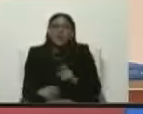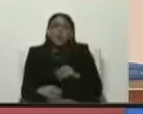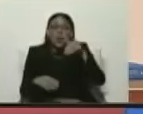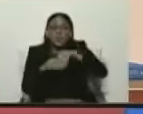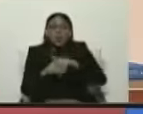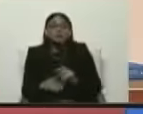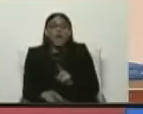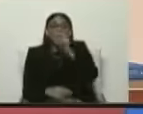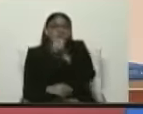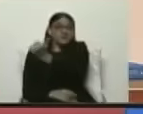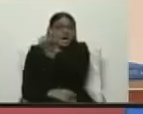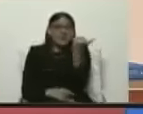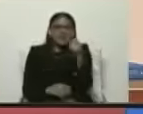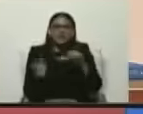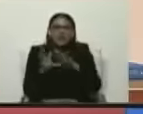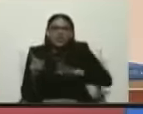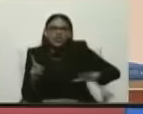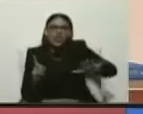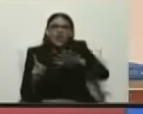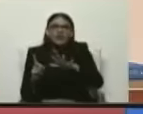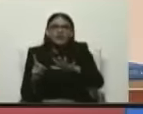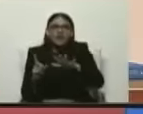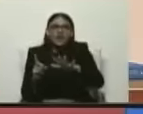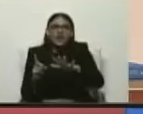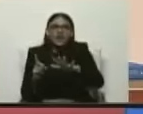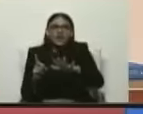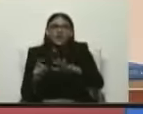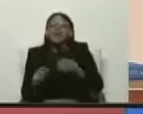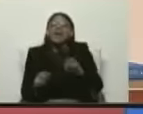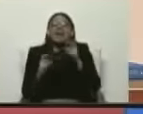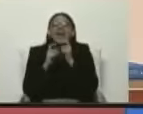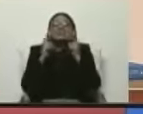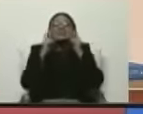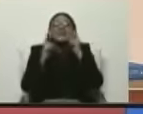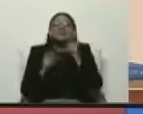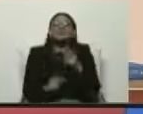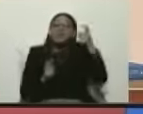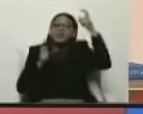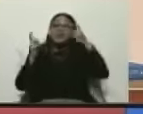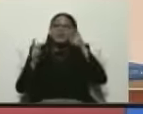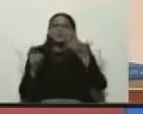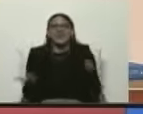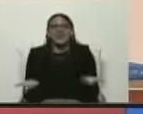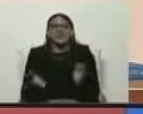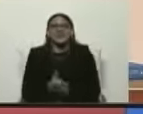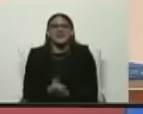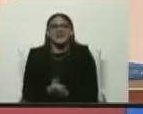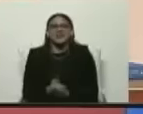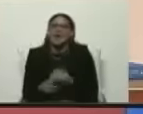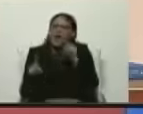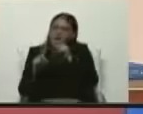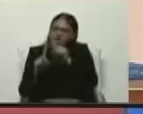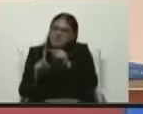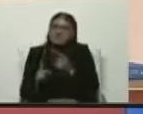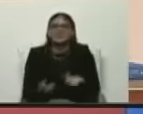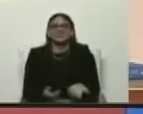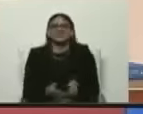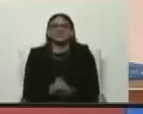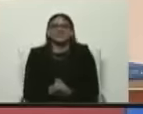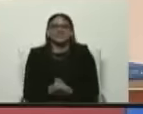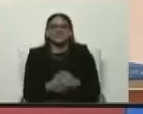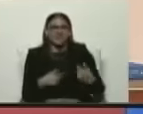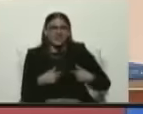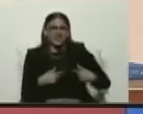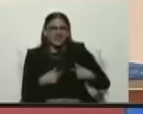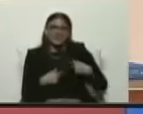a la izquierda. ¿Dónde? En la sonrisa de Chávez. Ahí. ¿De qué no es?